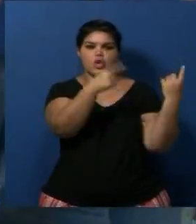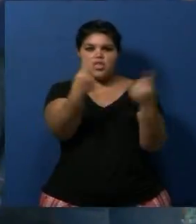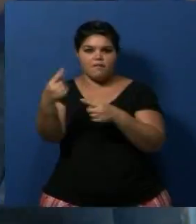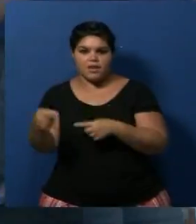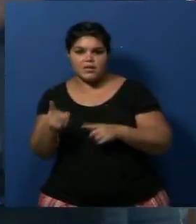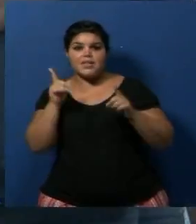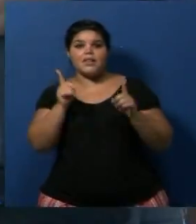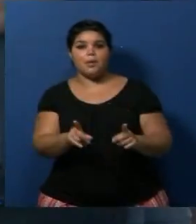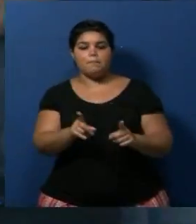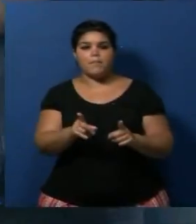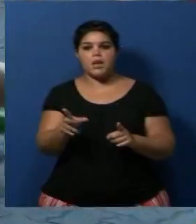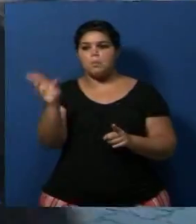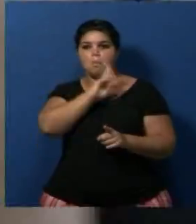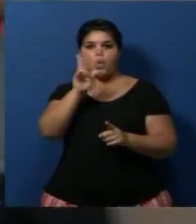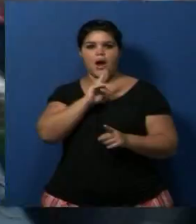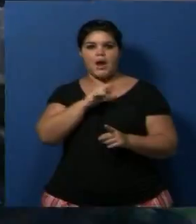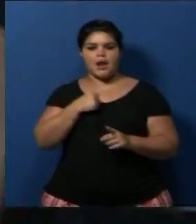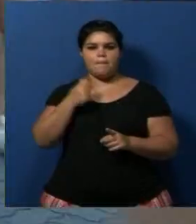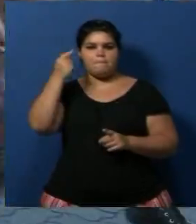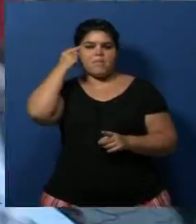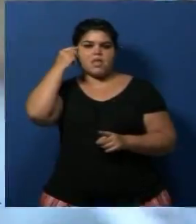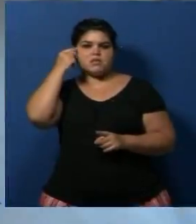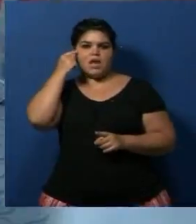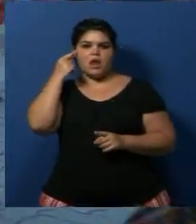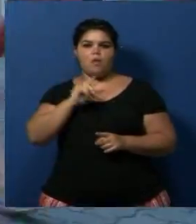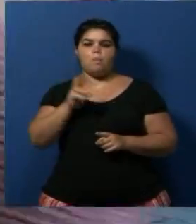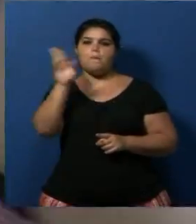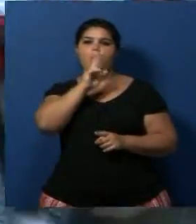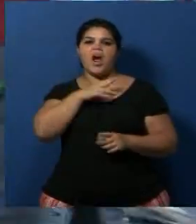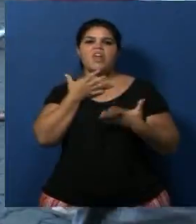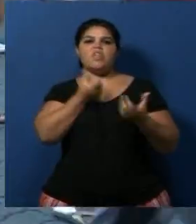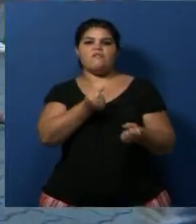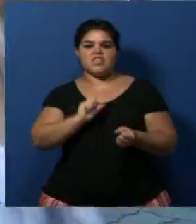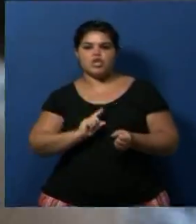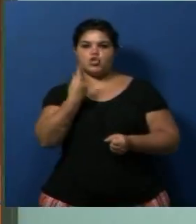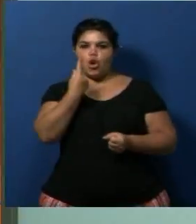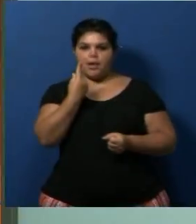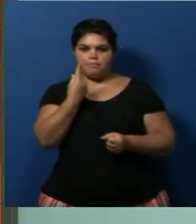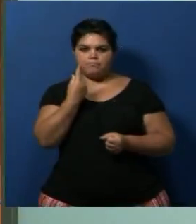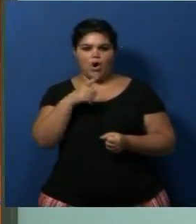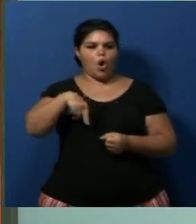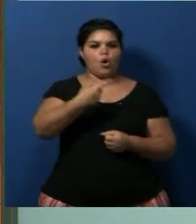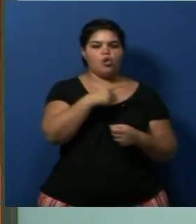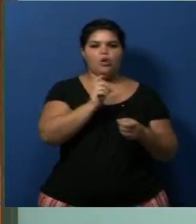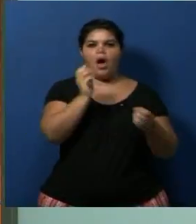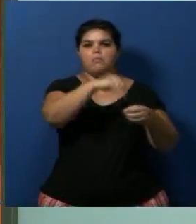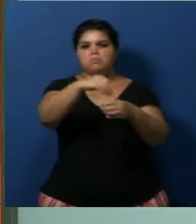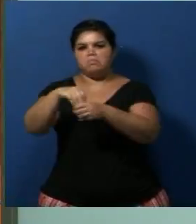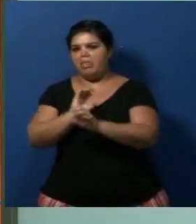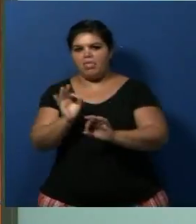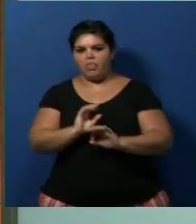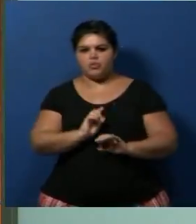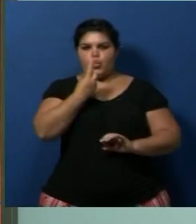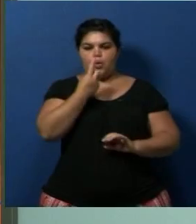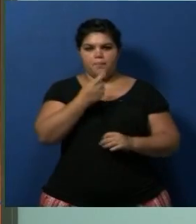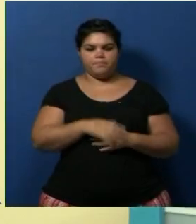se consideran feministas autónomas. Autónomas, que no tienen, claro, ningún sustento en una partición política.